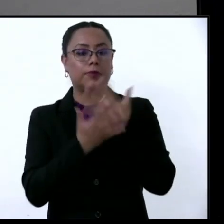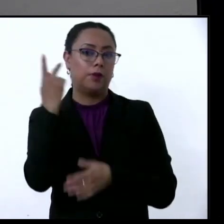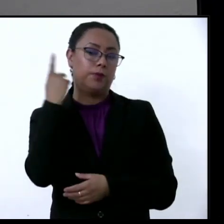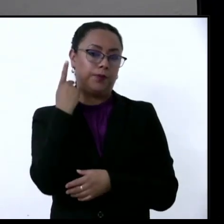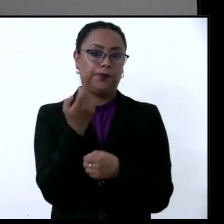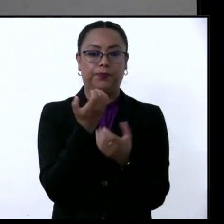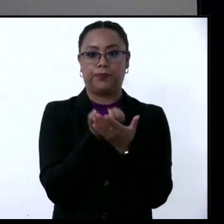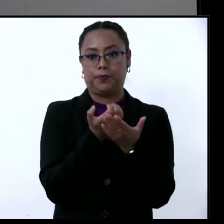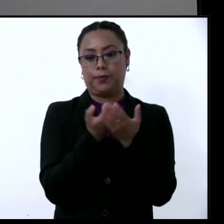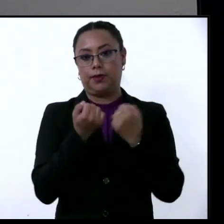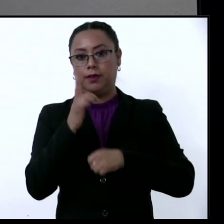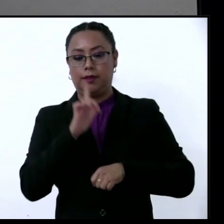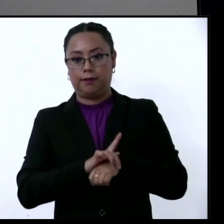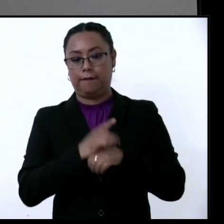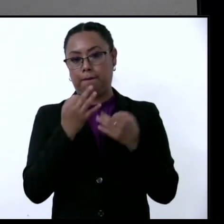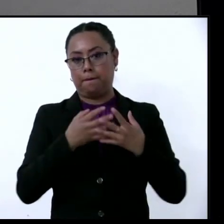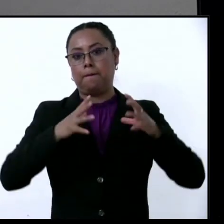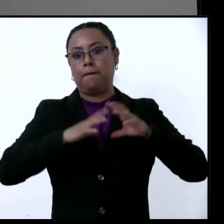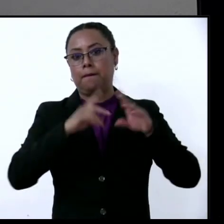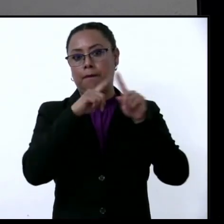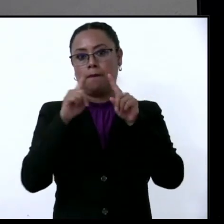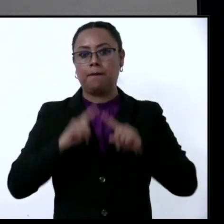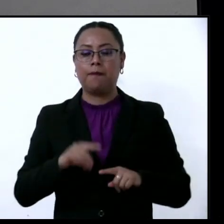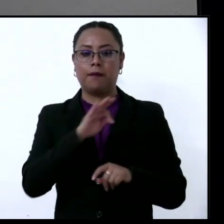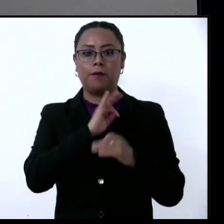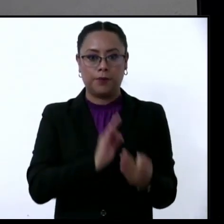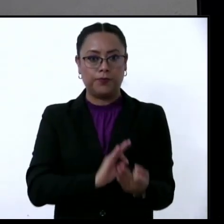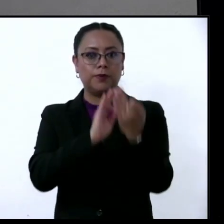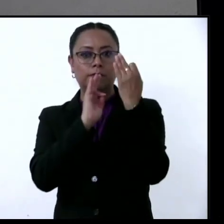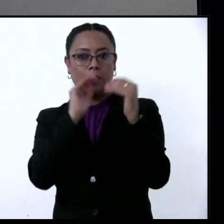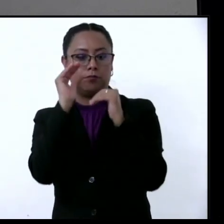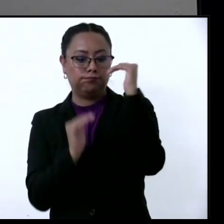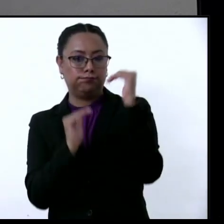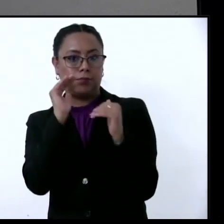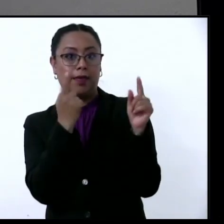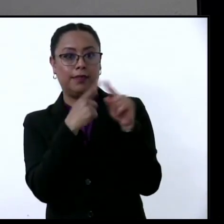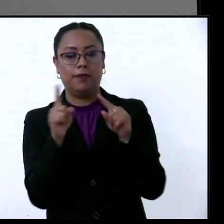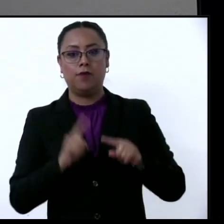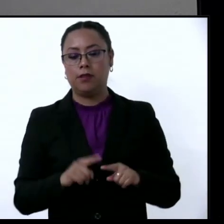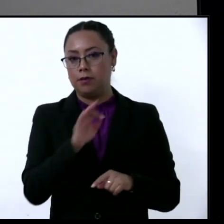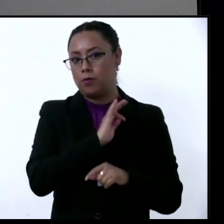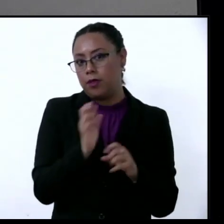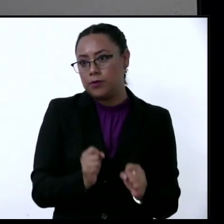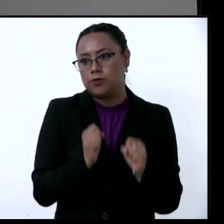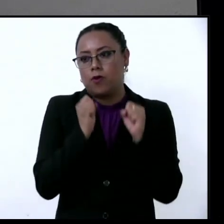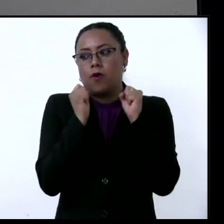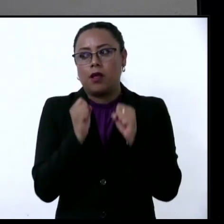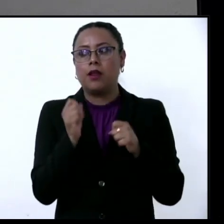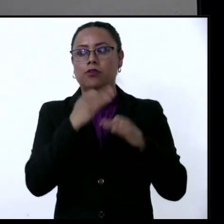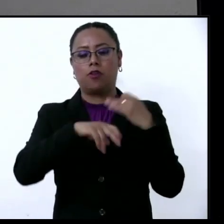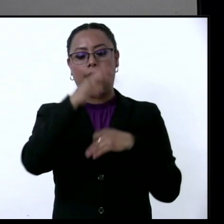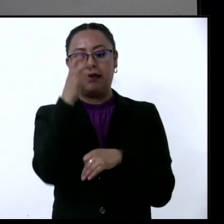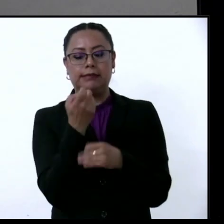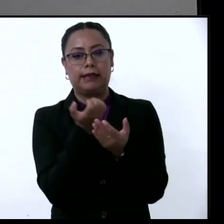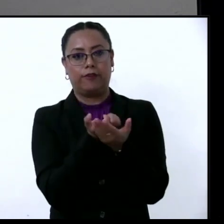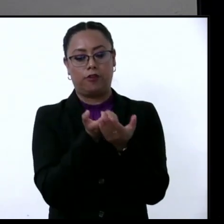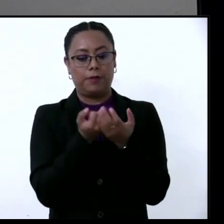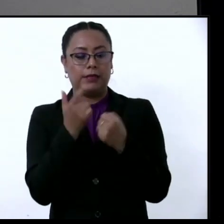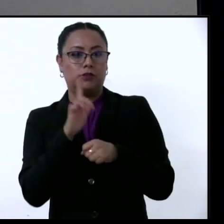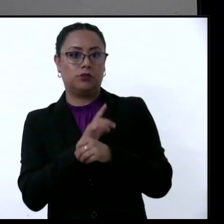sociales y ambientales que combatan diversas desigualdades y que nos ayuden a fortalecer la economía social y solidaria. También la